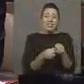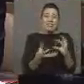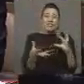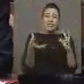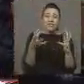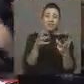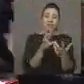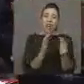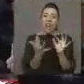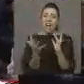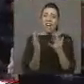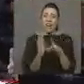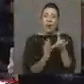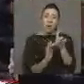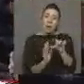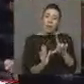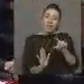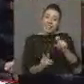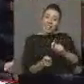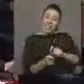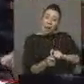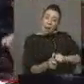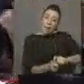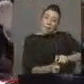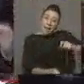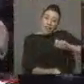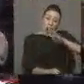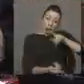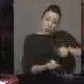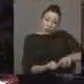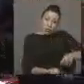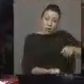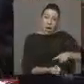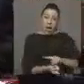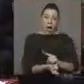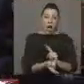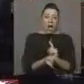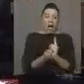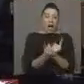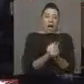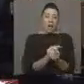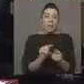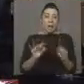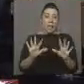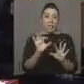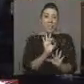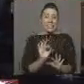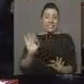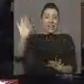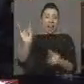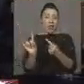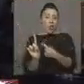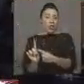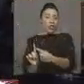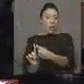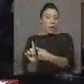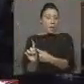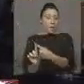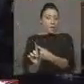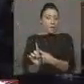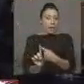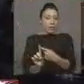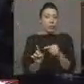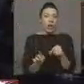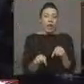ecológico. En menos de 70 metros el agua cambia 10 grados en su temperatura. Eso